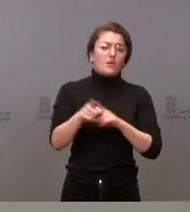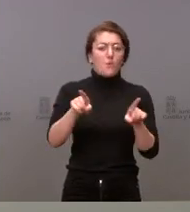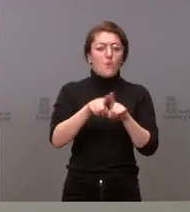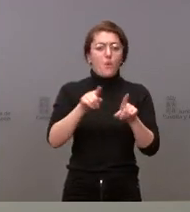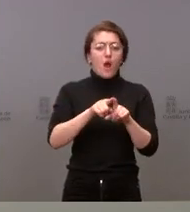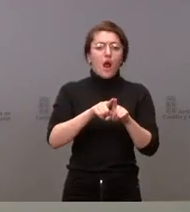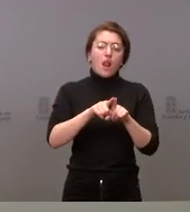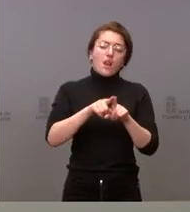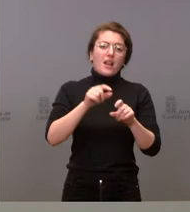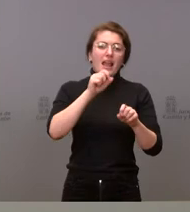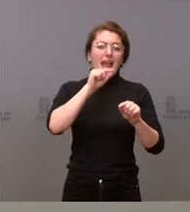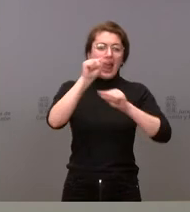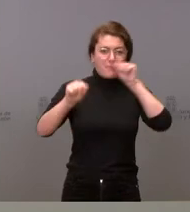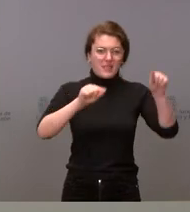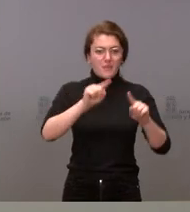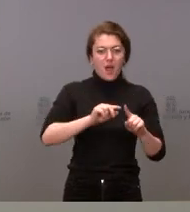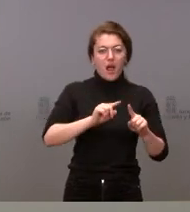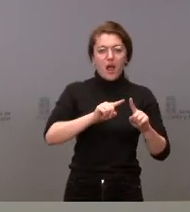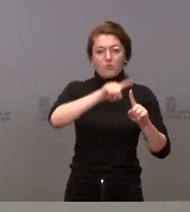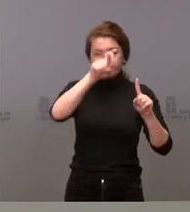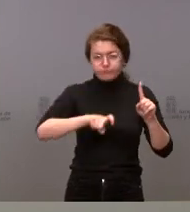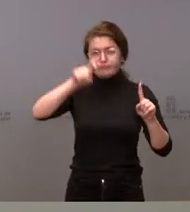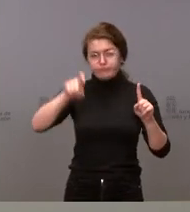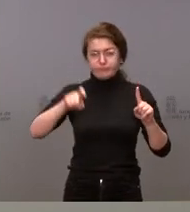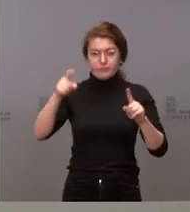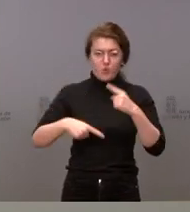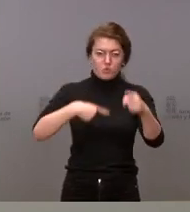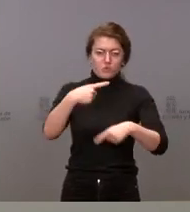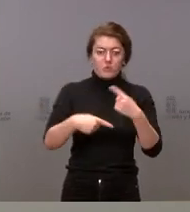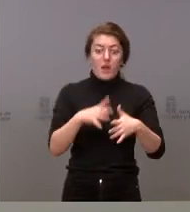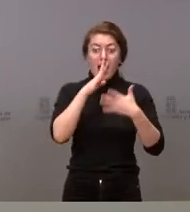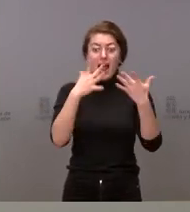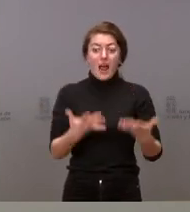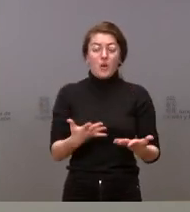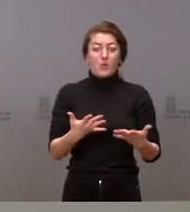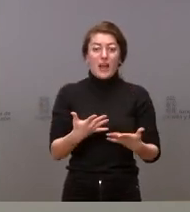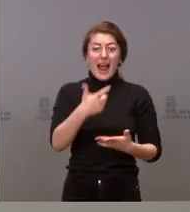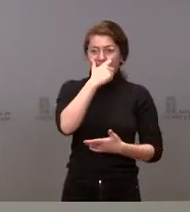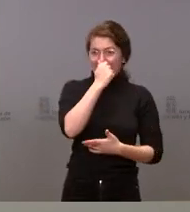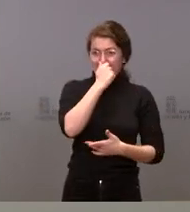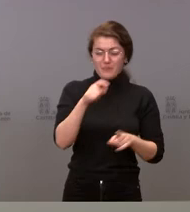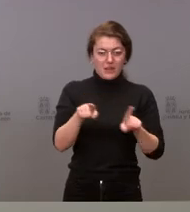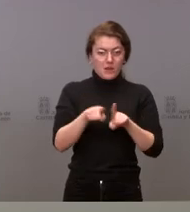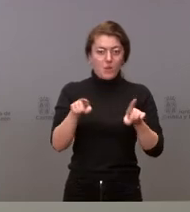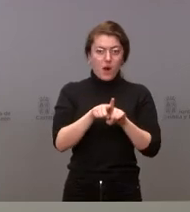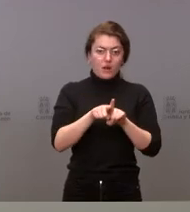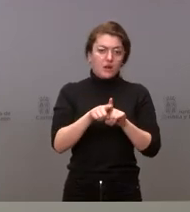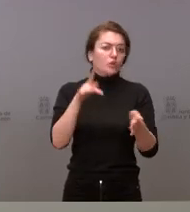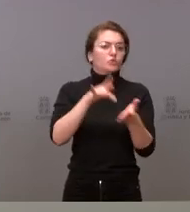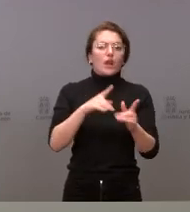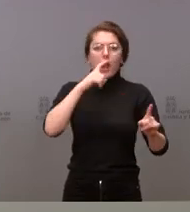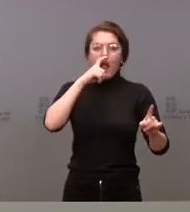actualmente la gripe ya no es una pandemia es una endemia es una enfermedad endémica que cada año presenta una ola epidemiológica que más o